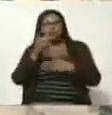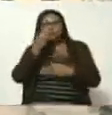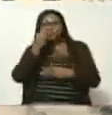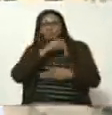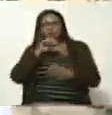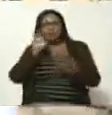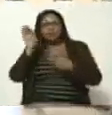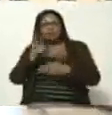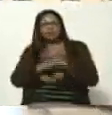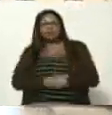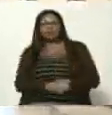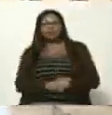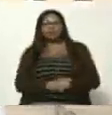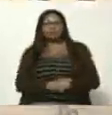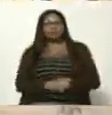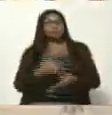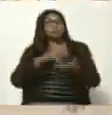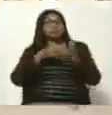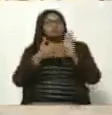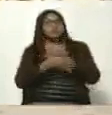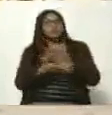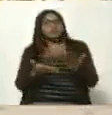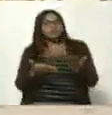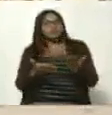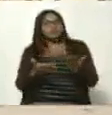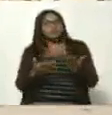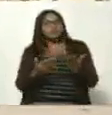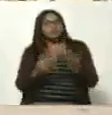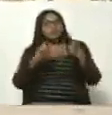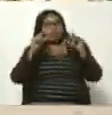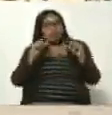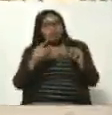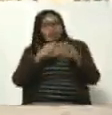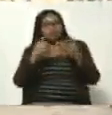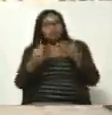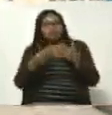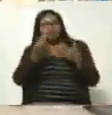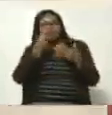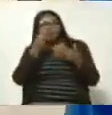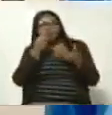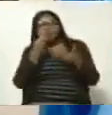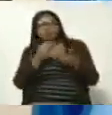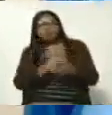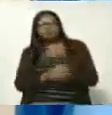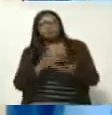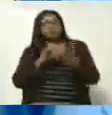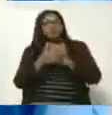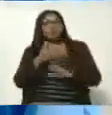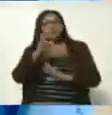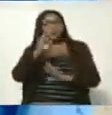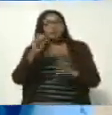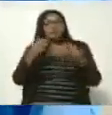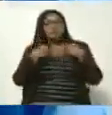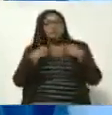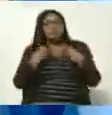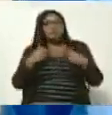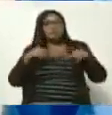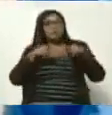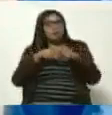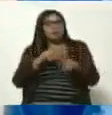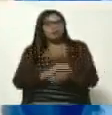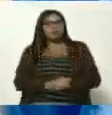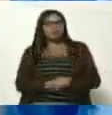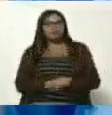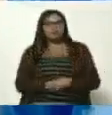nuestro país. Monómeros significa abaratar los costos de los alimentos. Monómeros significa vida. Monómeros